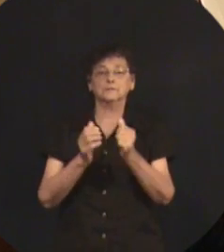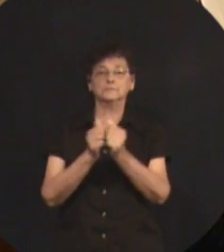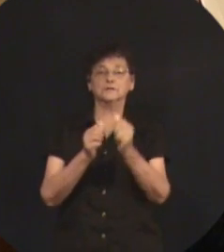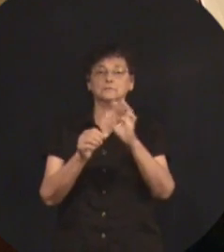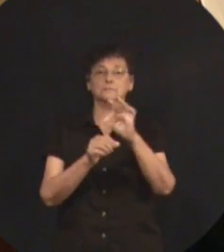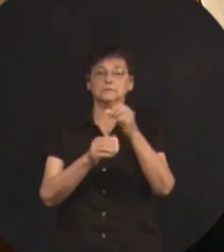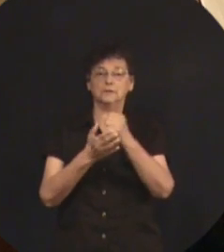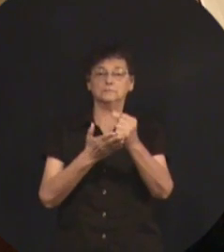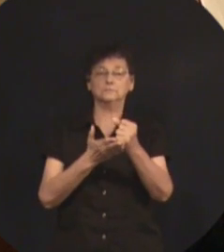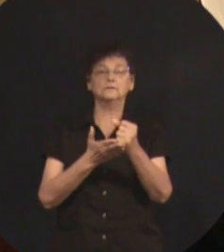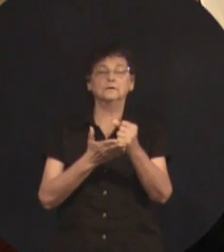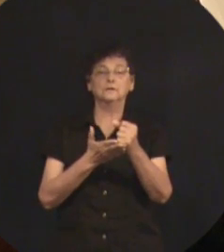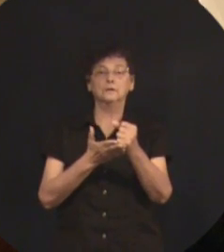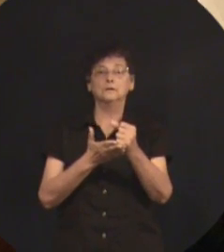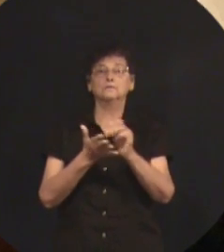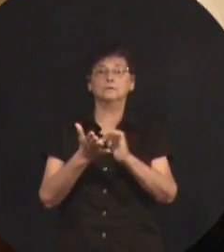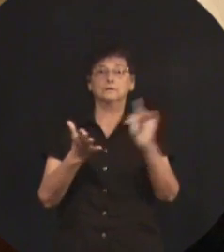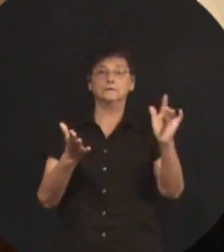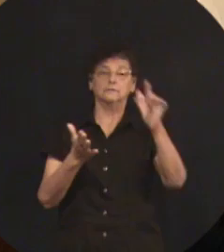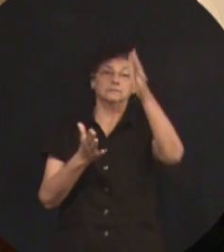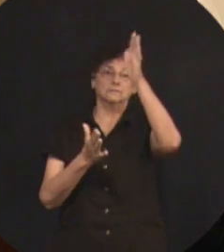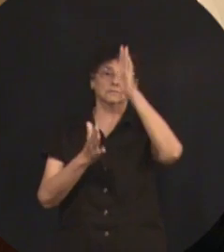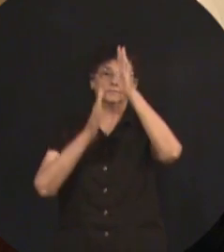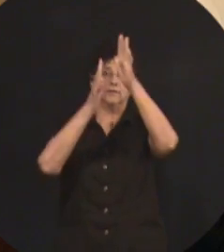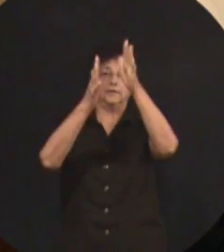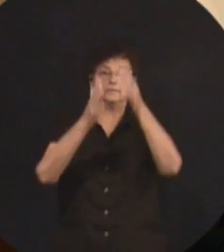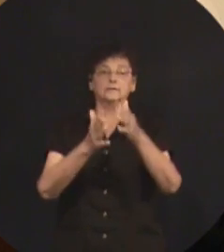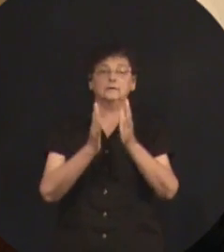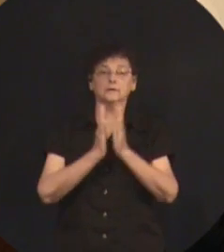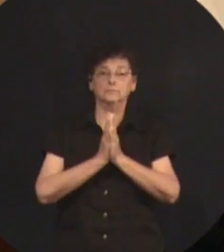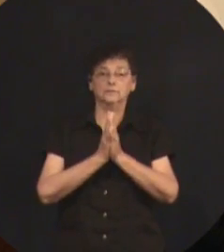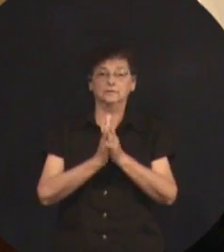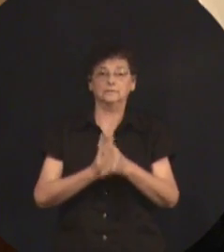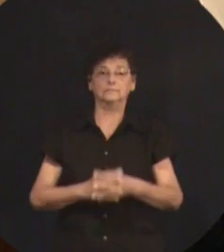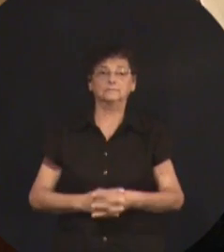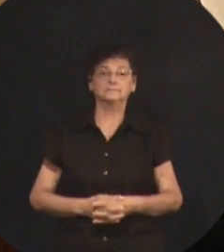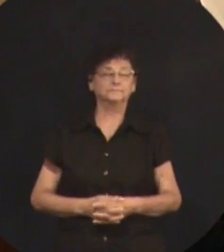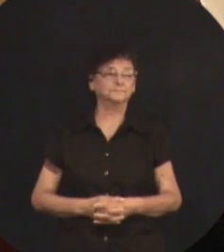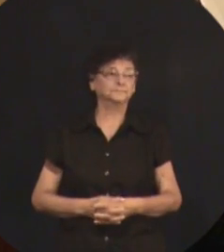el Espíritu Santo, en la gloria de Dios Padre.